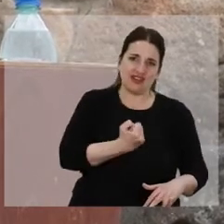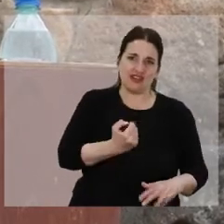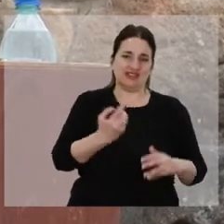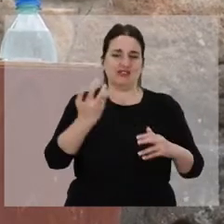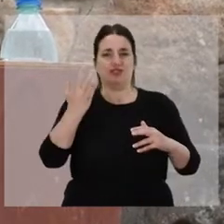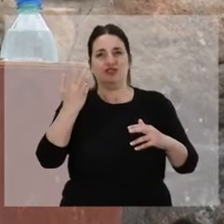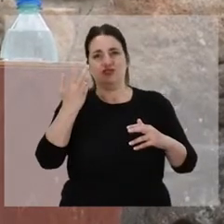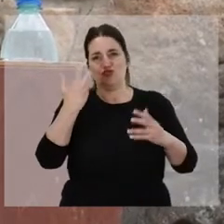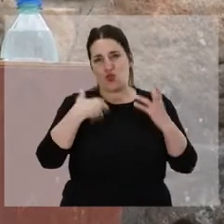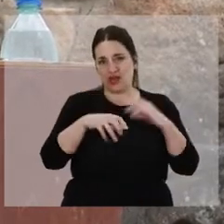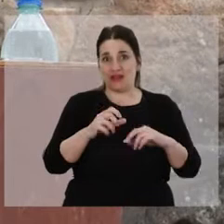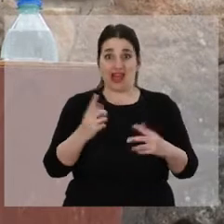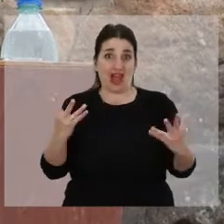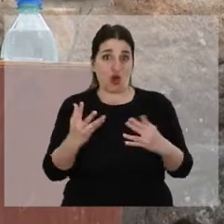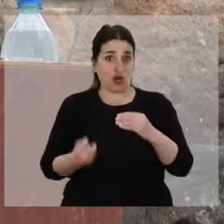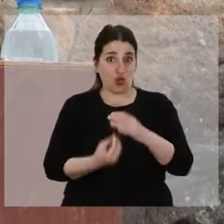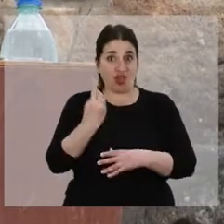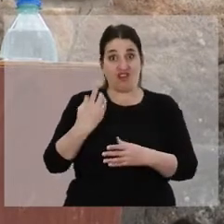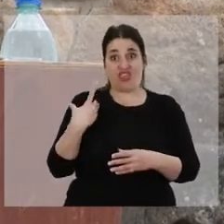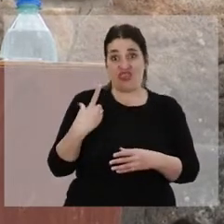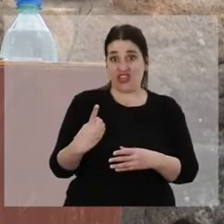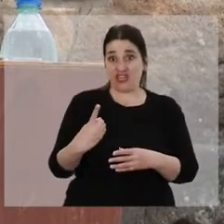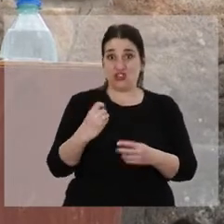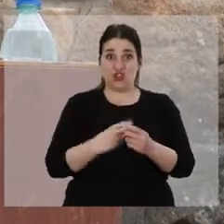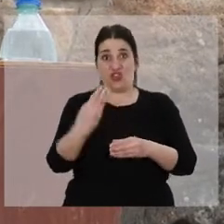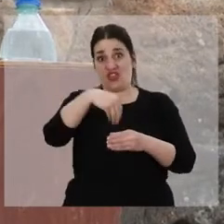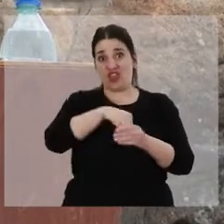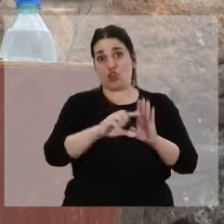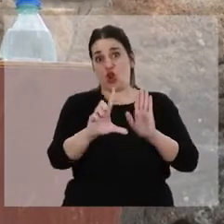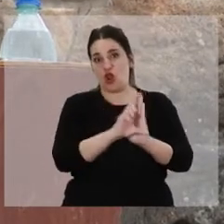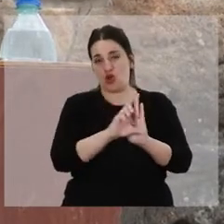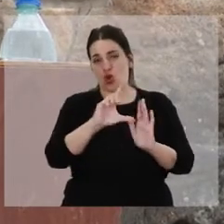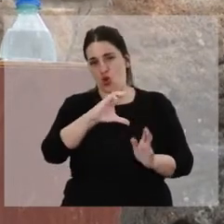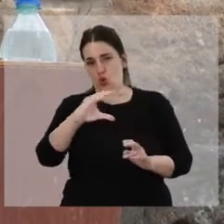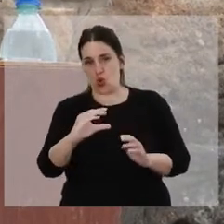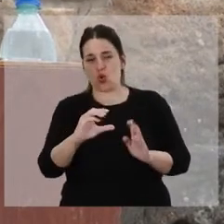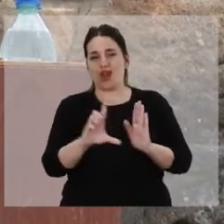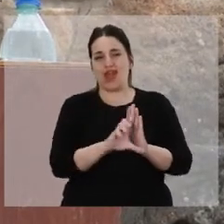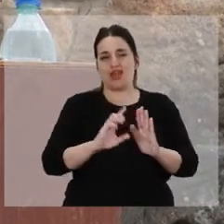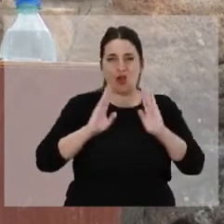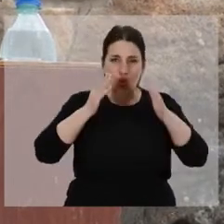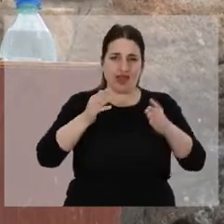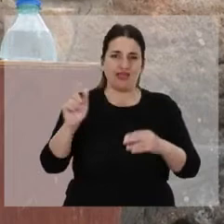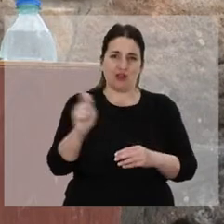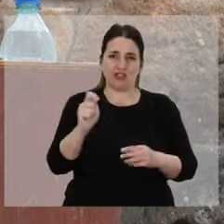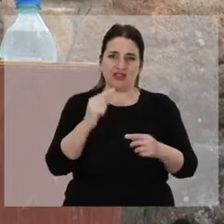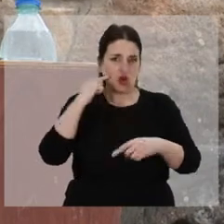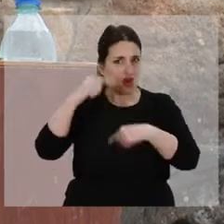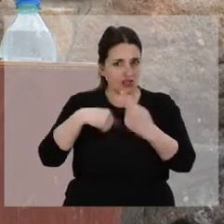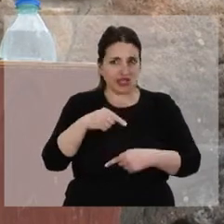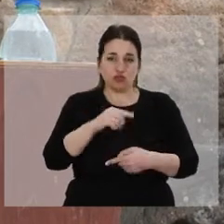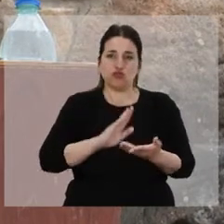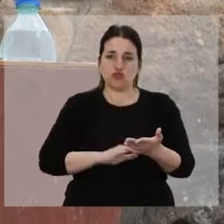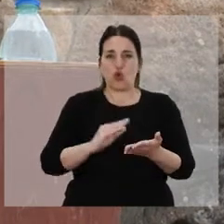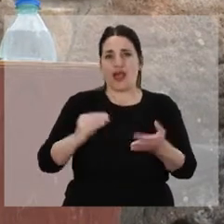abigeato, con la creación de la Dirección Nacional de Seguridad en la LUC, en la Ley de Urgente Consideración,